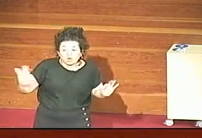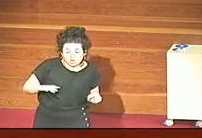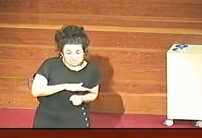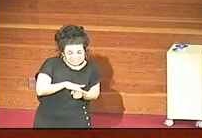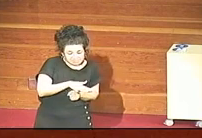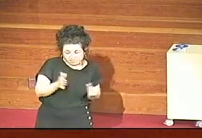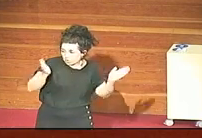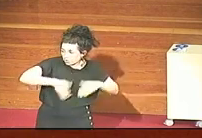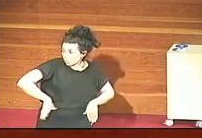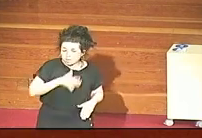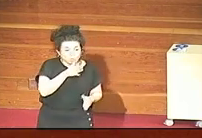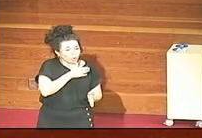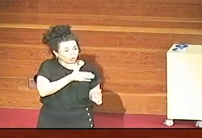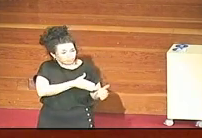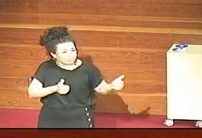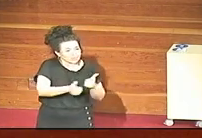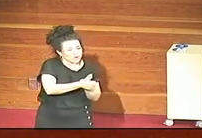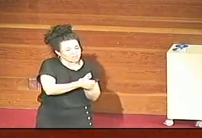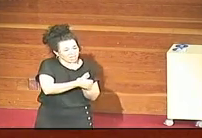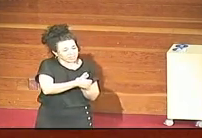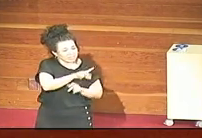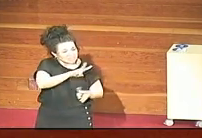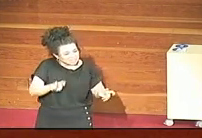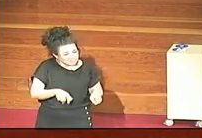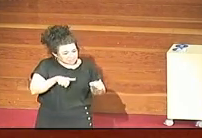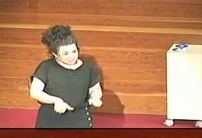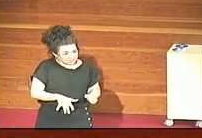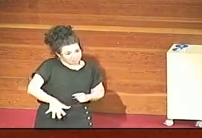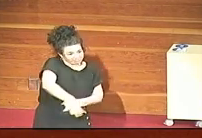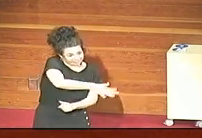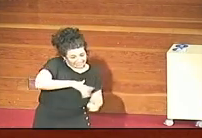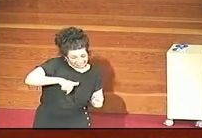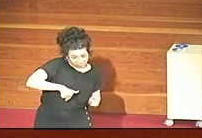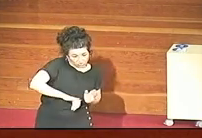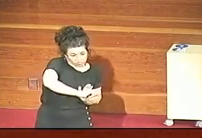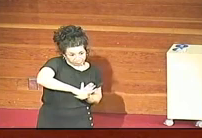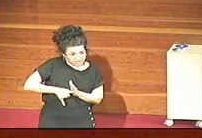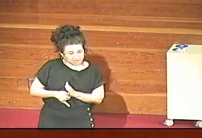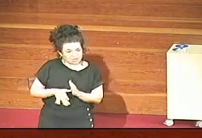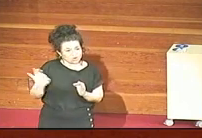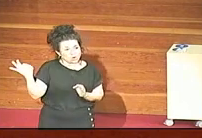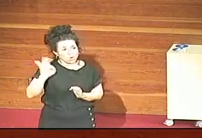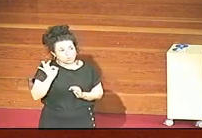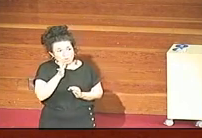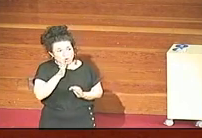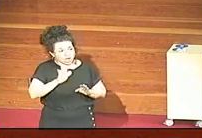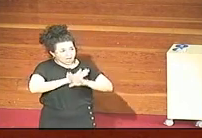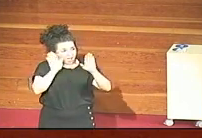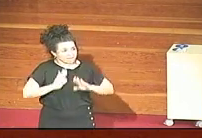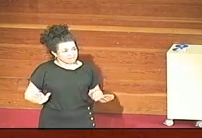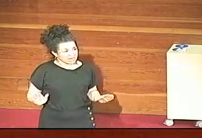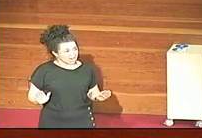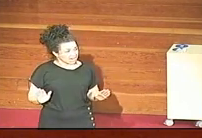porque prima lo local priman los temas locales y porque al final si fuera un periodista